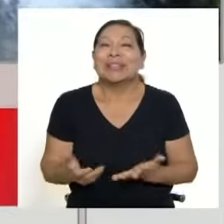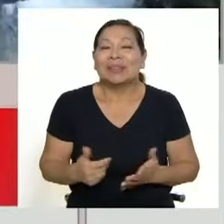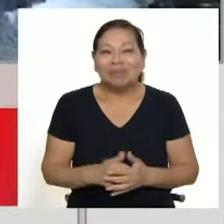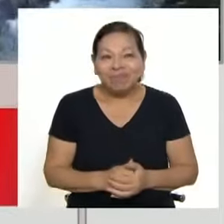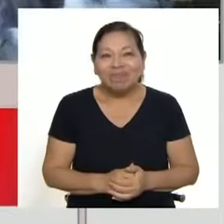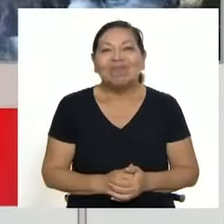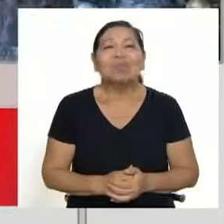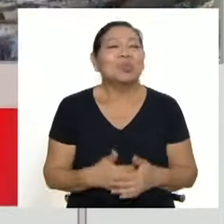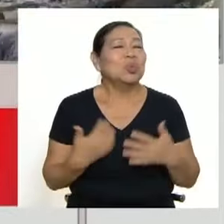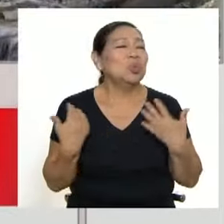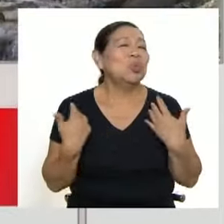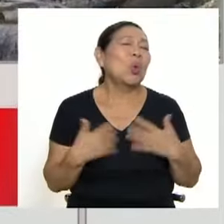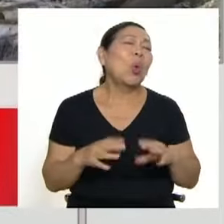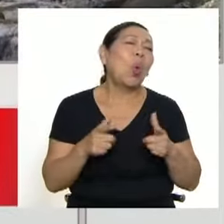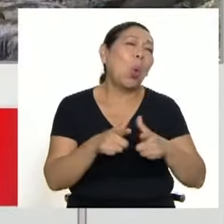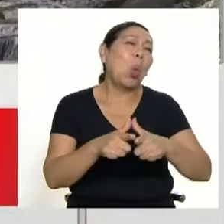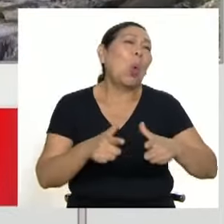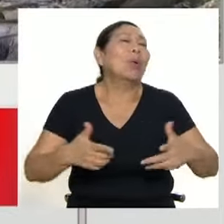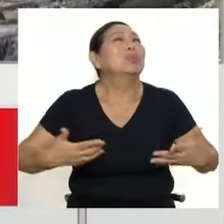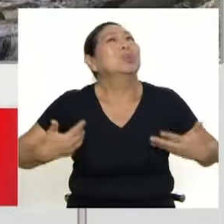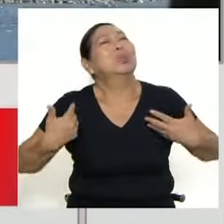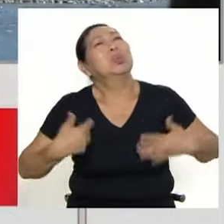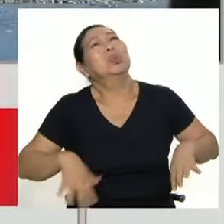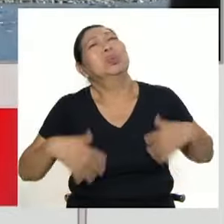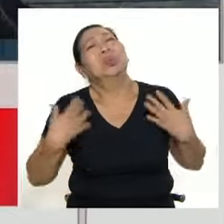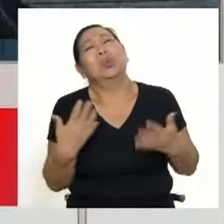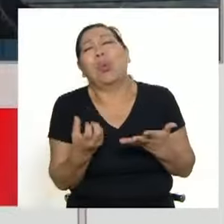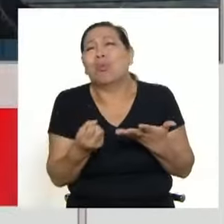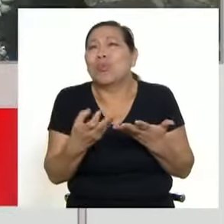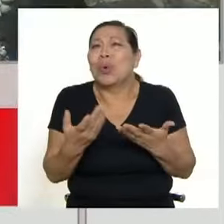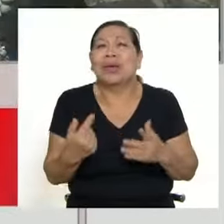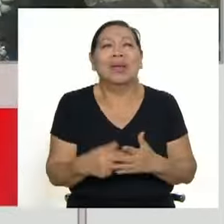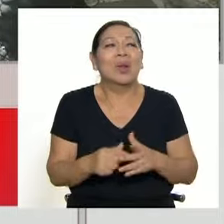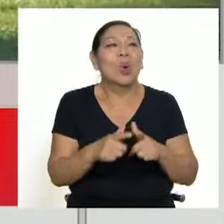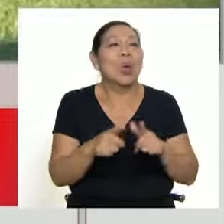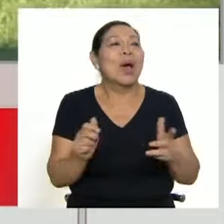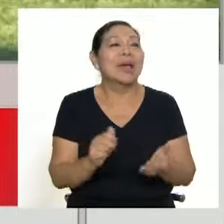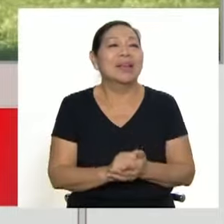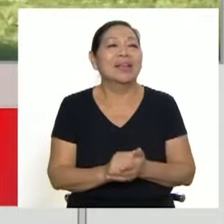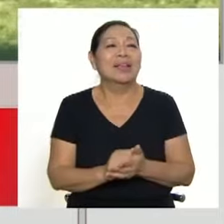Hay muchos sitios. No sé, pues si hablamos, como me han preguntado, una vez, el lugar